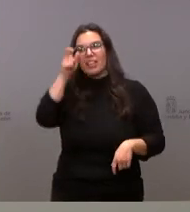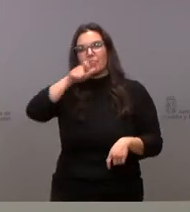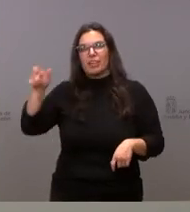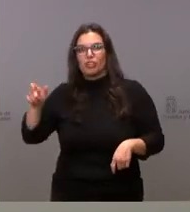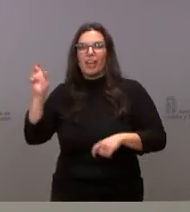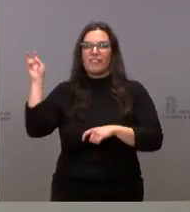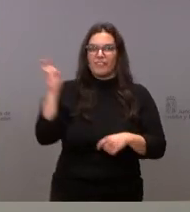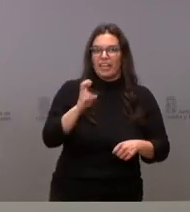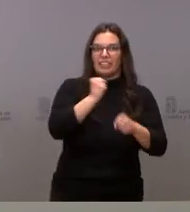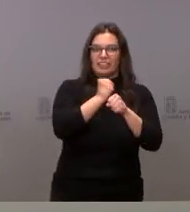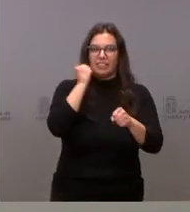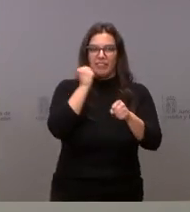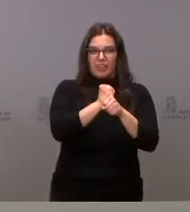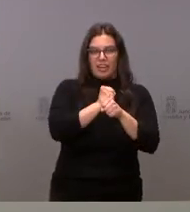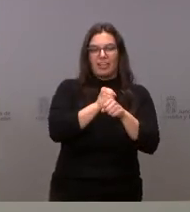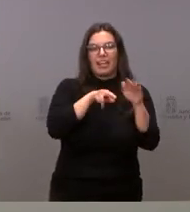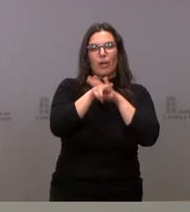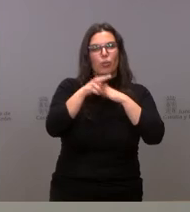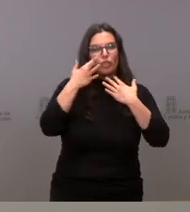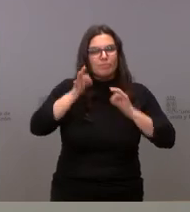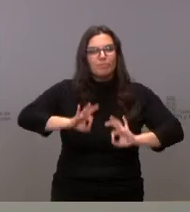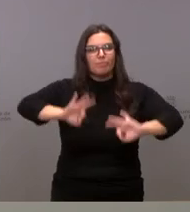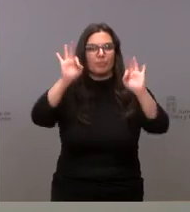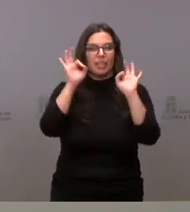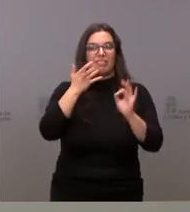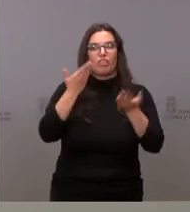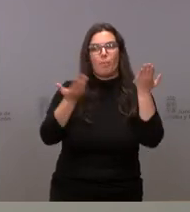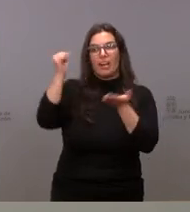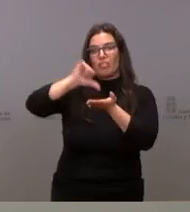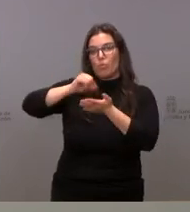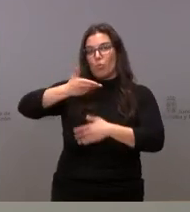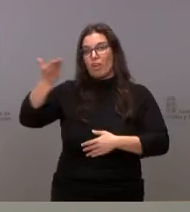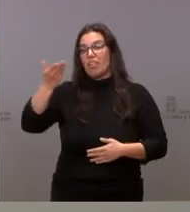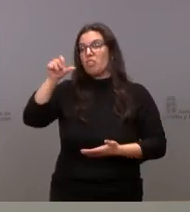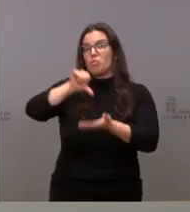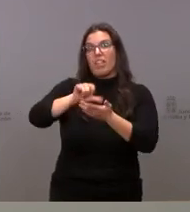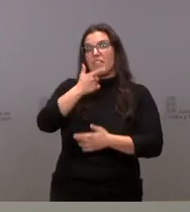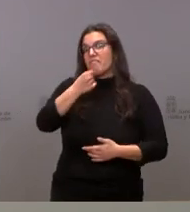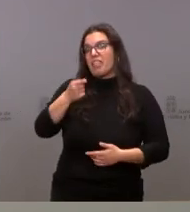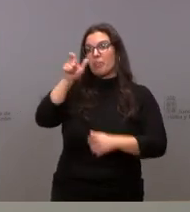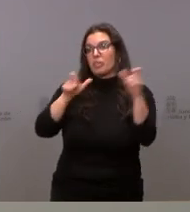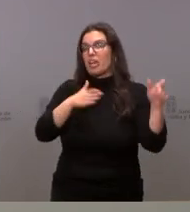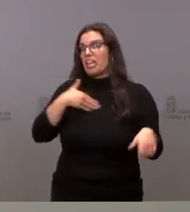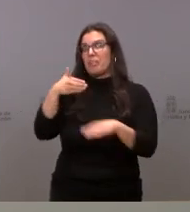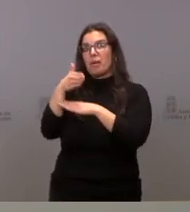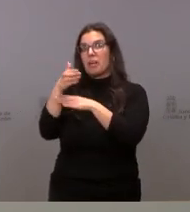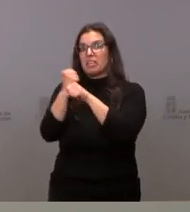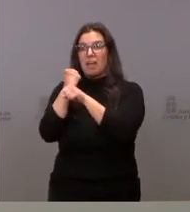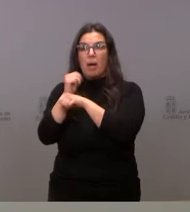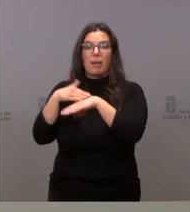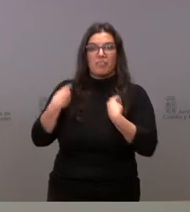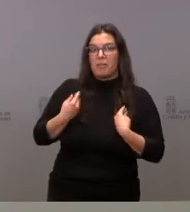contar con recursos diferenciales con respecto a las grandes ciudades donde es más fácil encontrar profesionales que quieran vivir